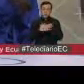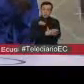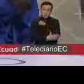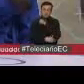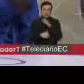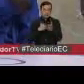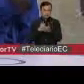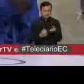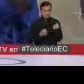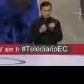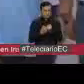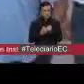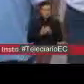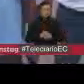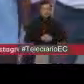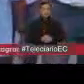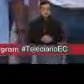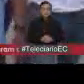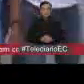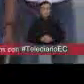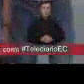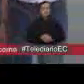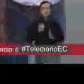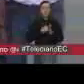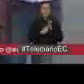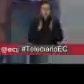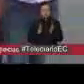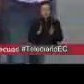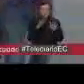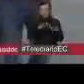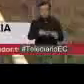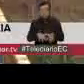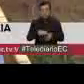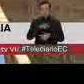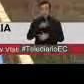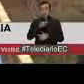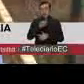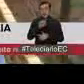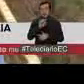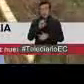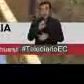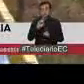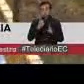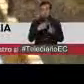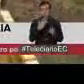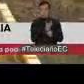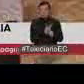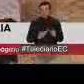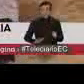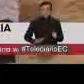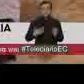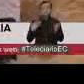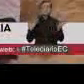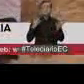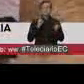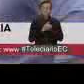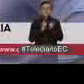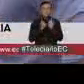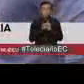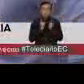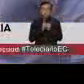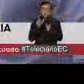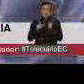recursos junto al ministro de agricultura javier lazo el segundo mandatario mantuvo un encuentro con